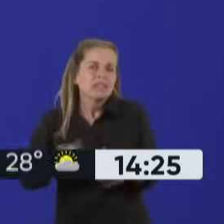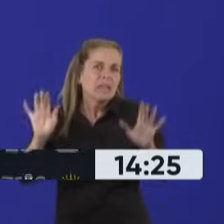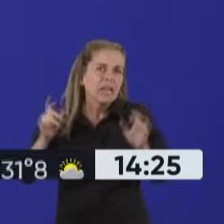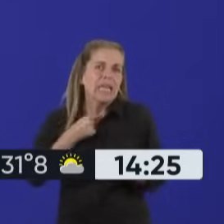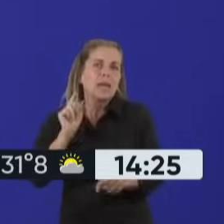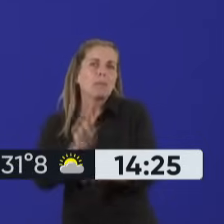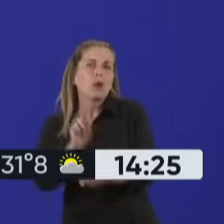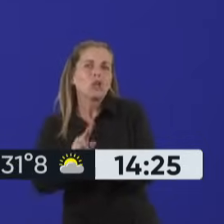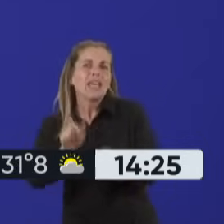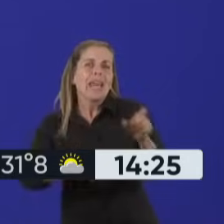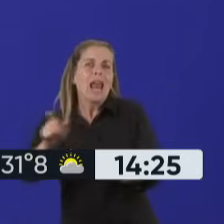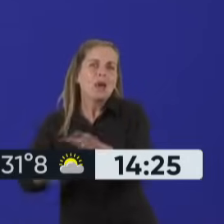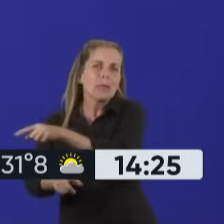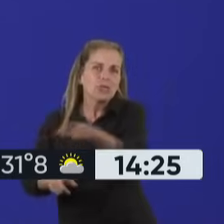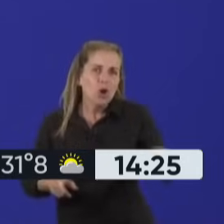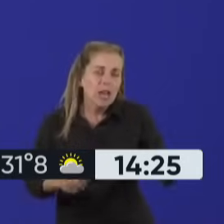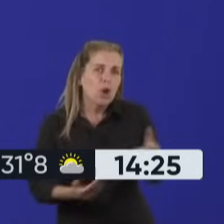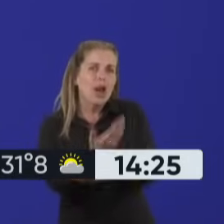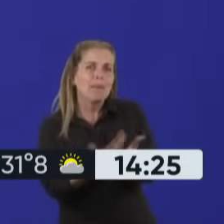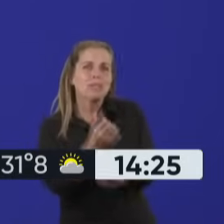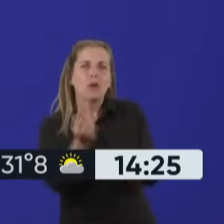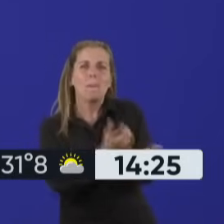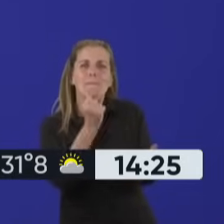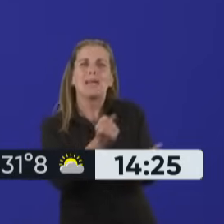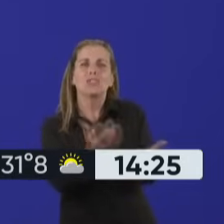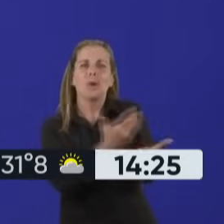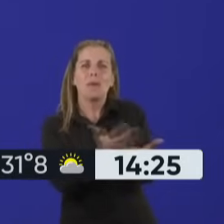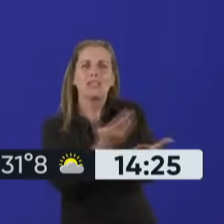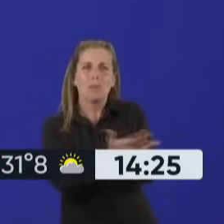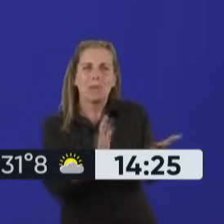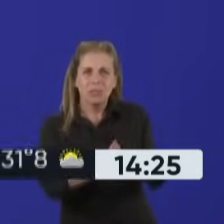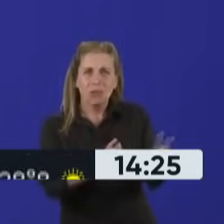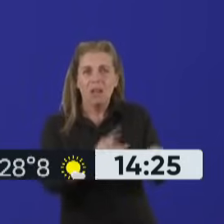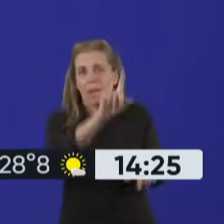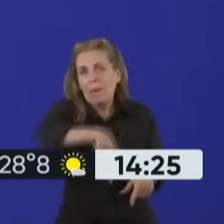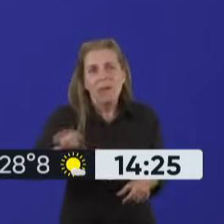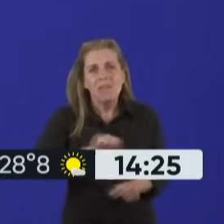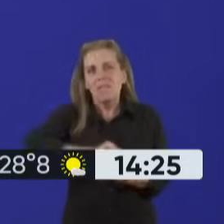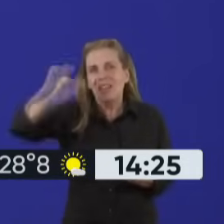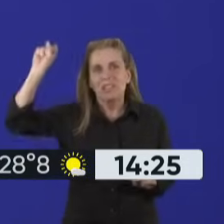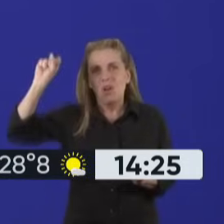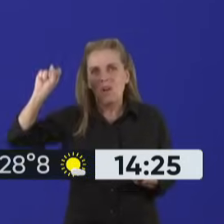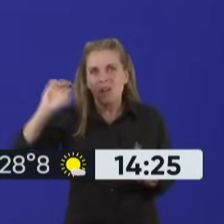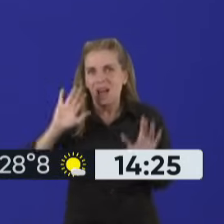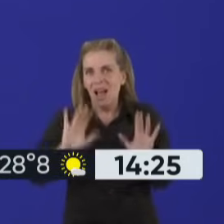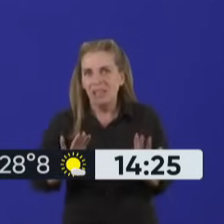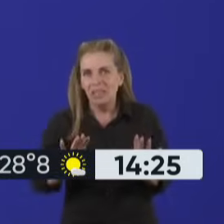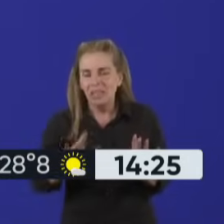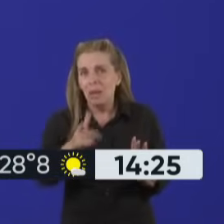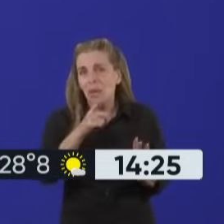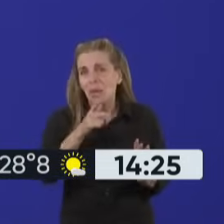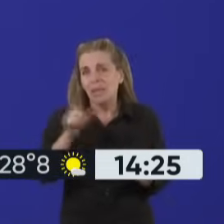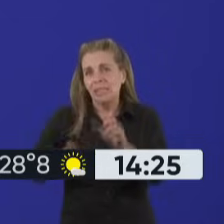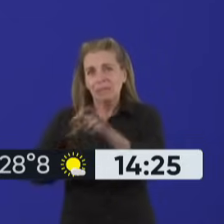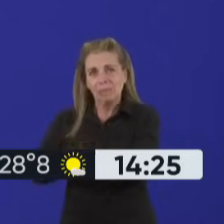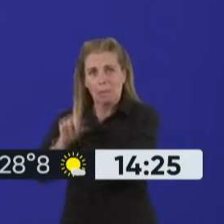a los más vulnerables con emisión monetaria. Es decir, con impuesto inflacionario. Digamos, me parece que no se enteraron que es